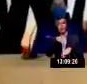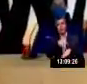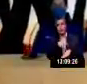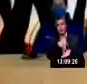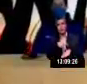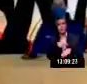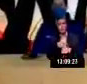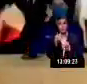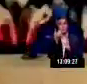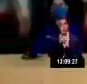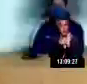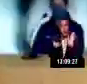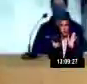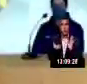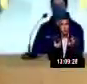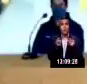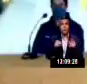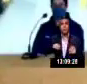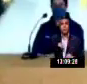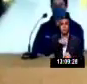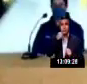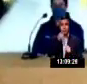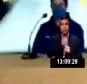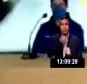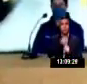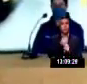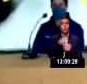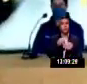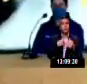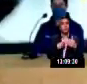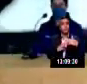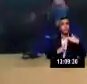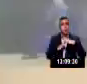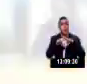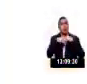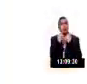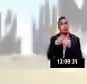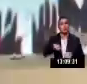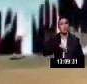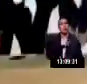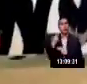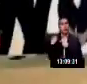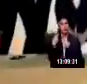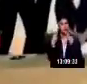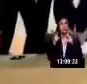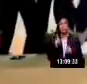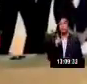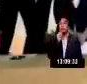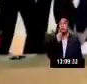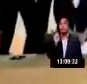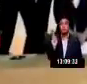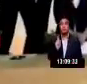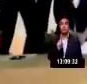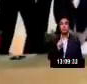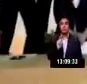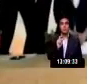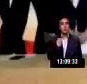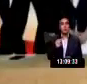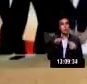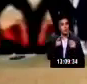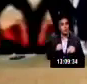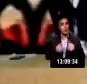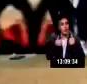profesionales, artesanos, y así vamos a cuidar la paz social que nos corresponde. En el evento también se presentó a la